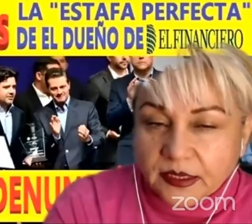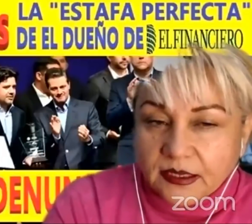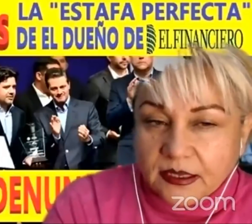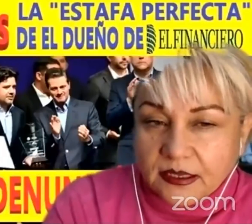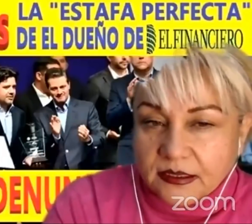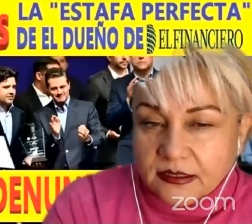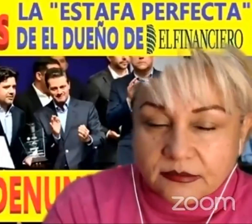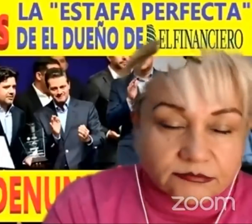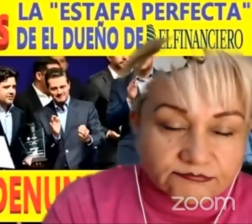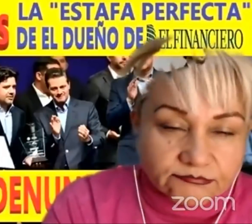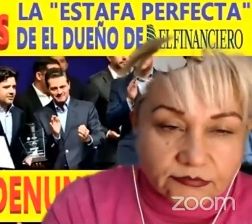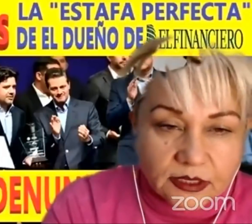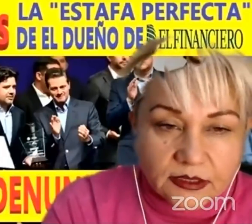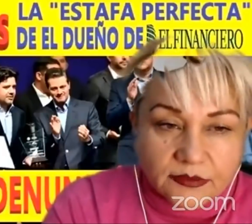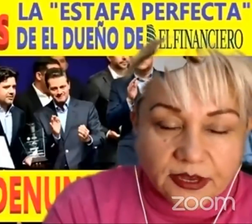de